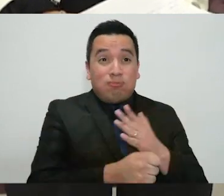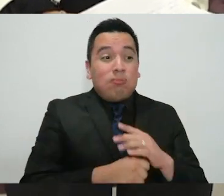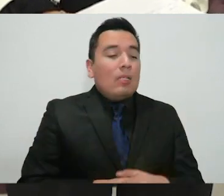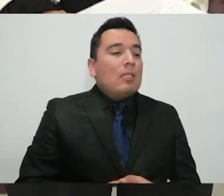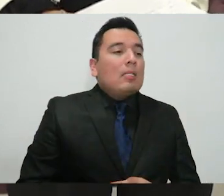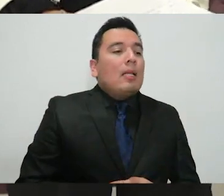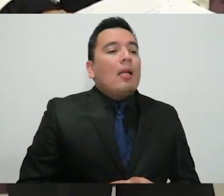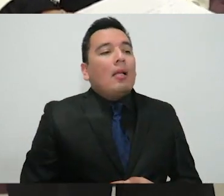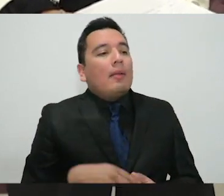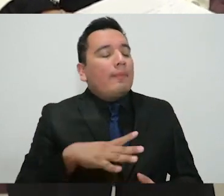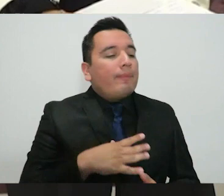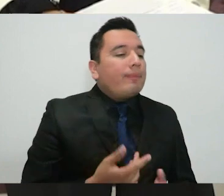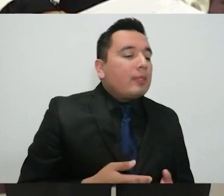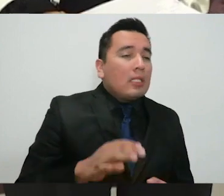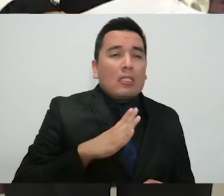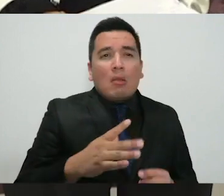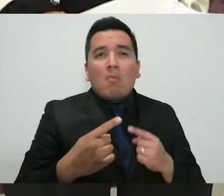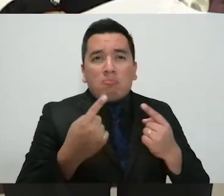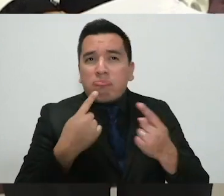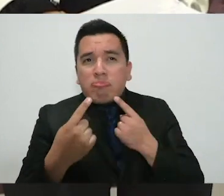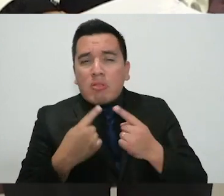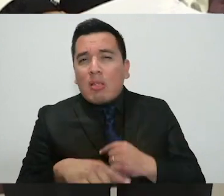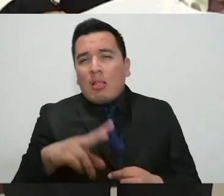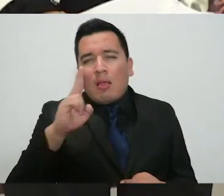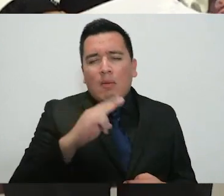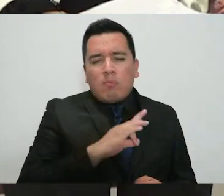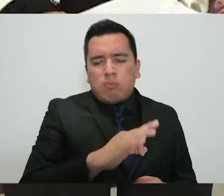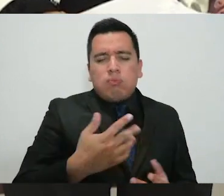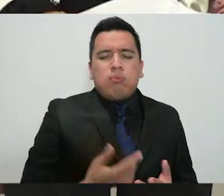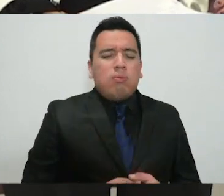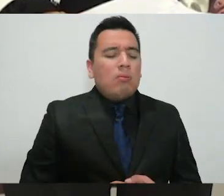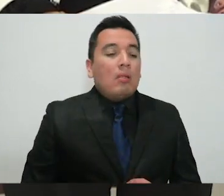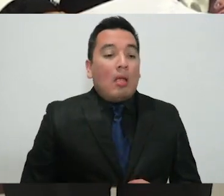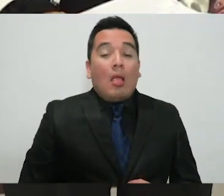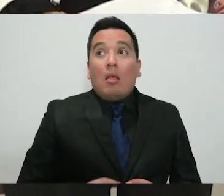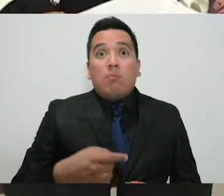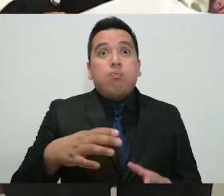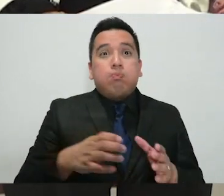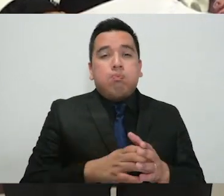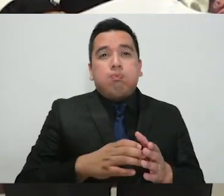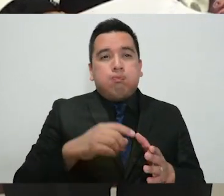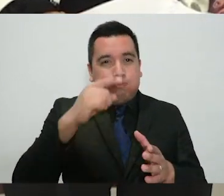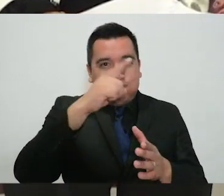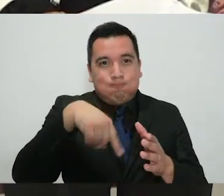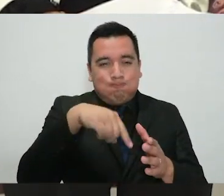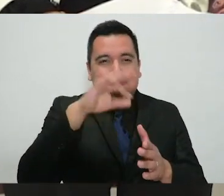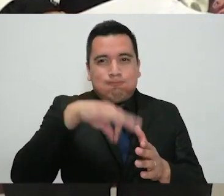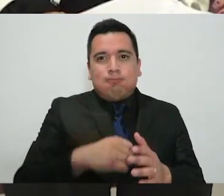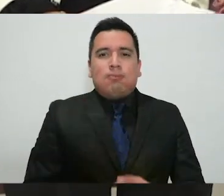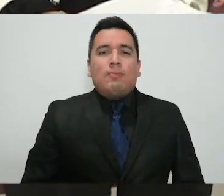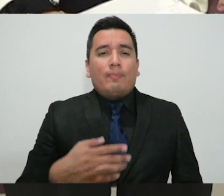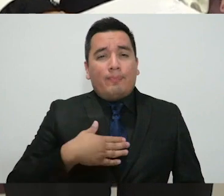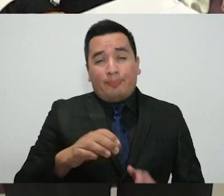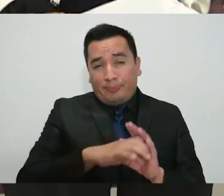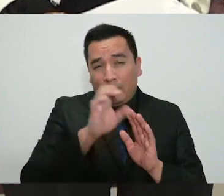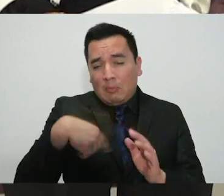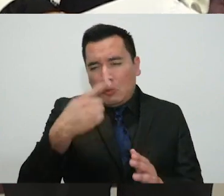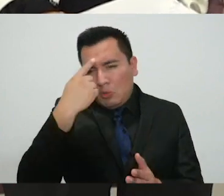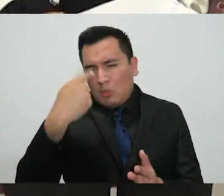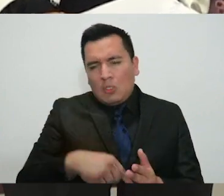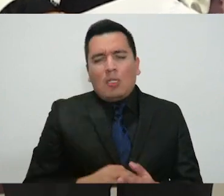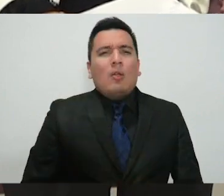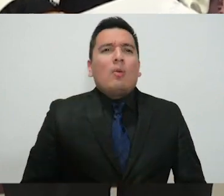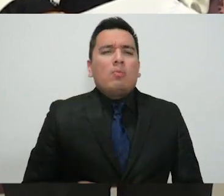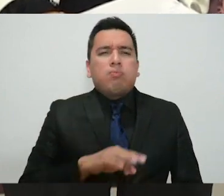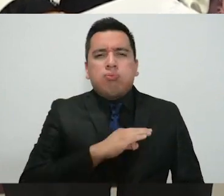ahí mesas de votación para que voten en dado caso de que esto sea así. Yo, por ejemplo, sí estoy de acuerdo en